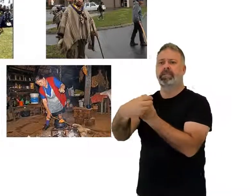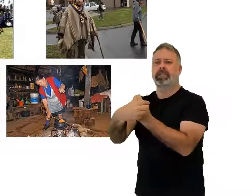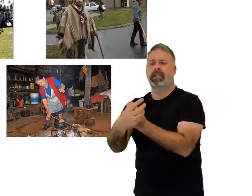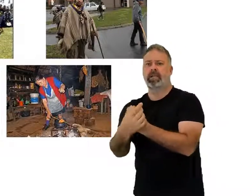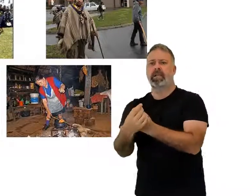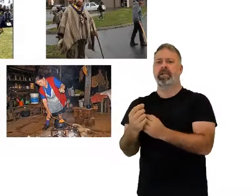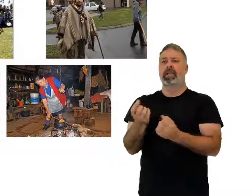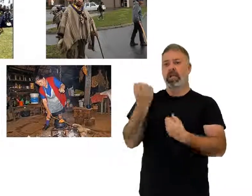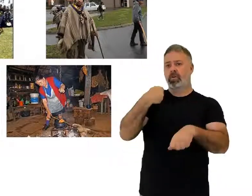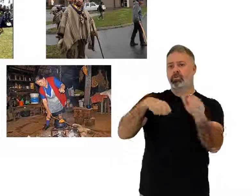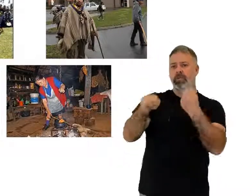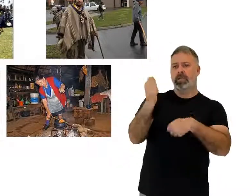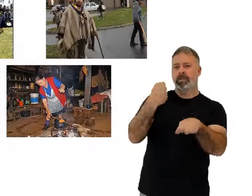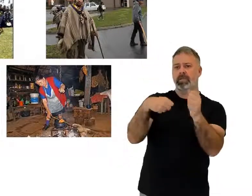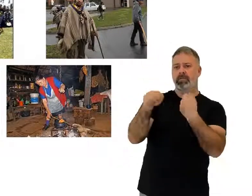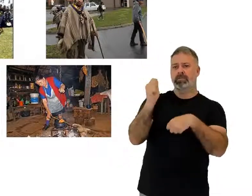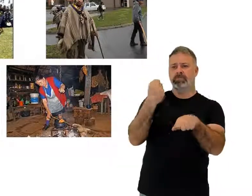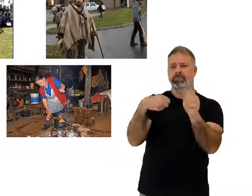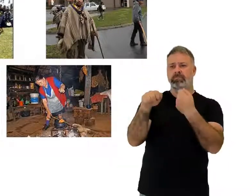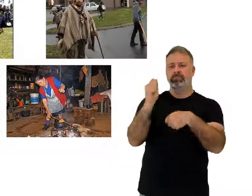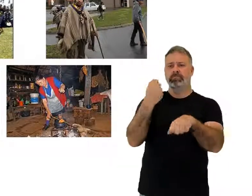y comportamientos